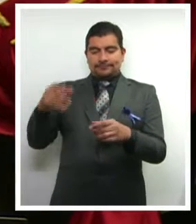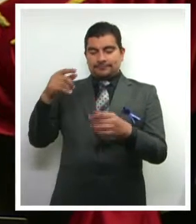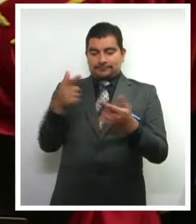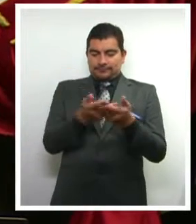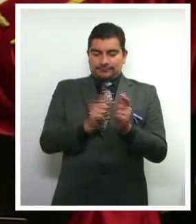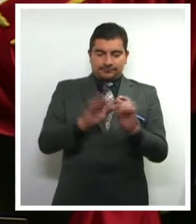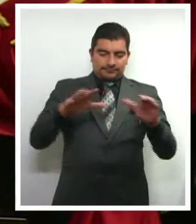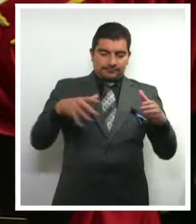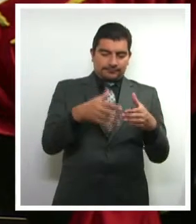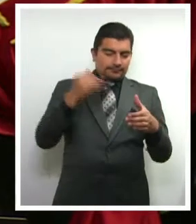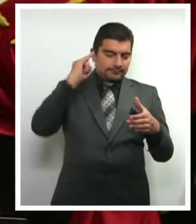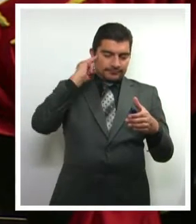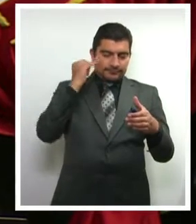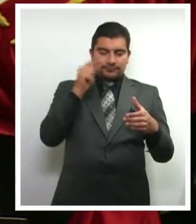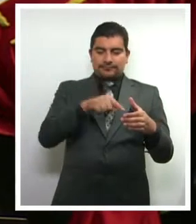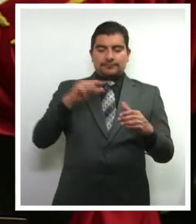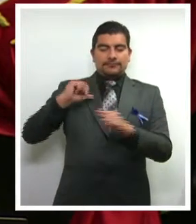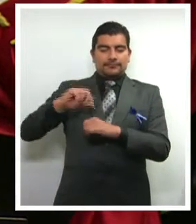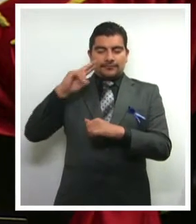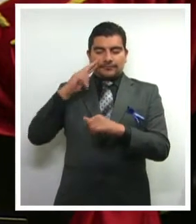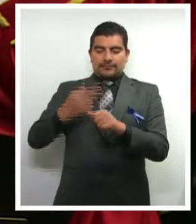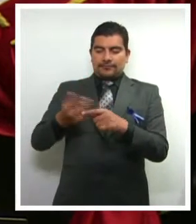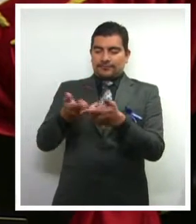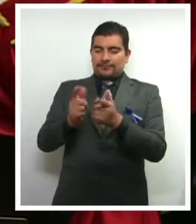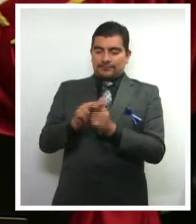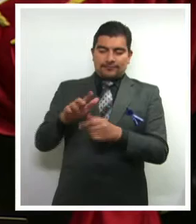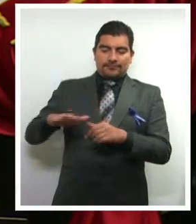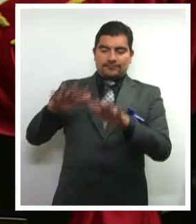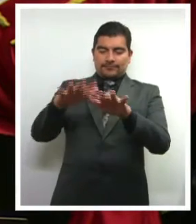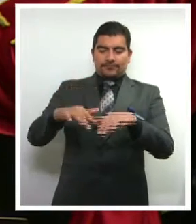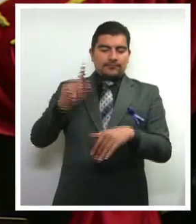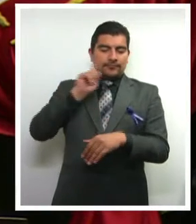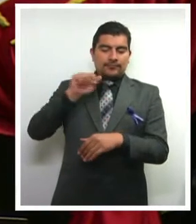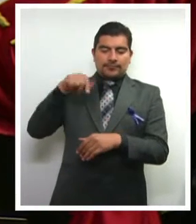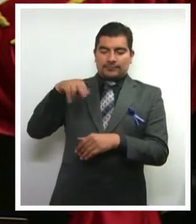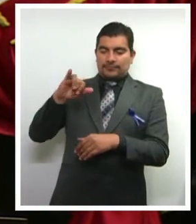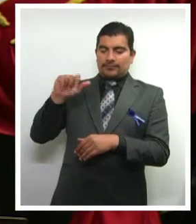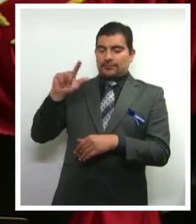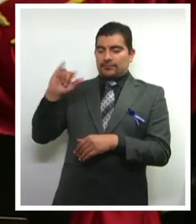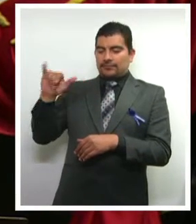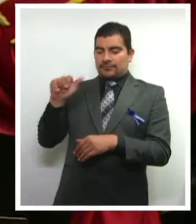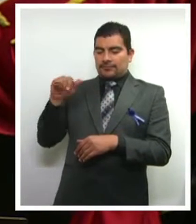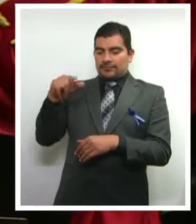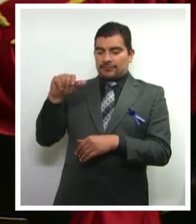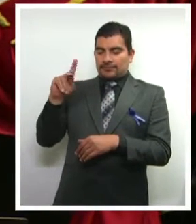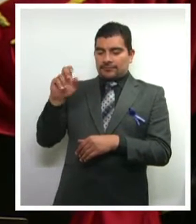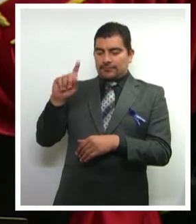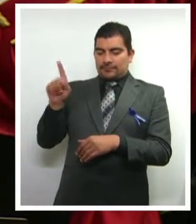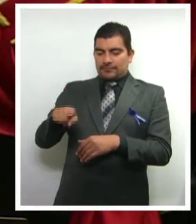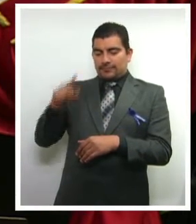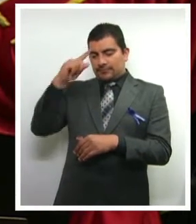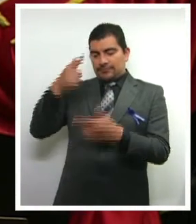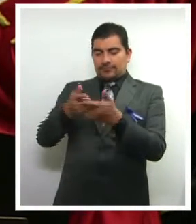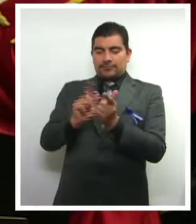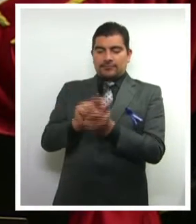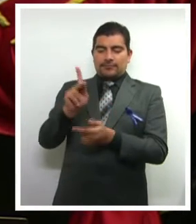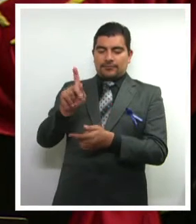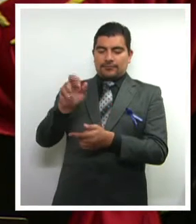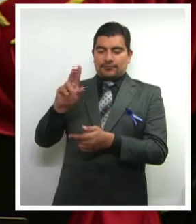indígenas residentes a cargo de la constituyente Ana Julia Hernández Pérez del Grupo Parlamentario del